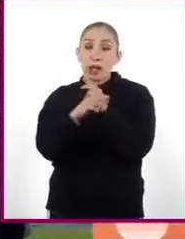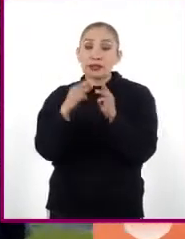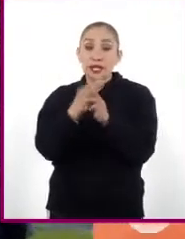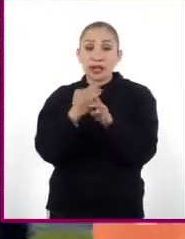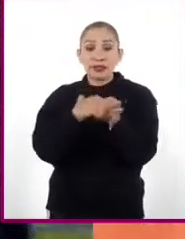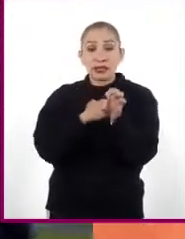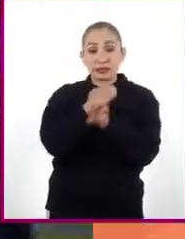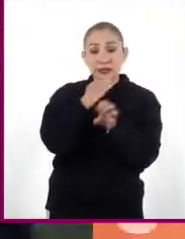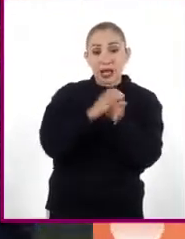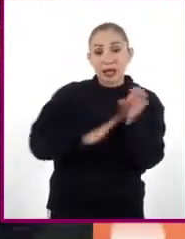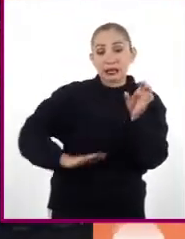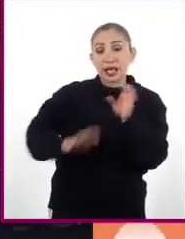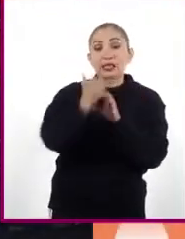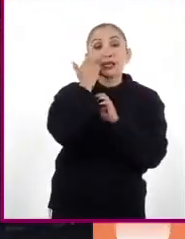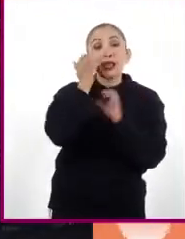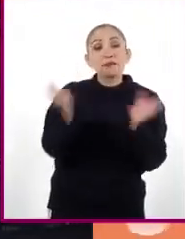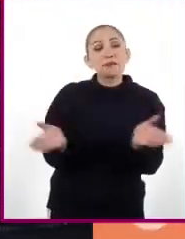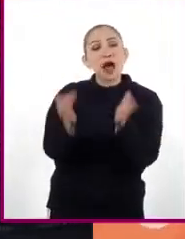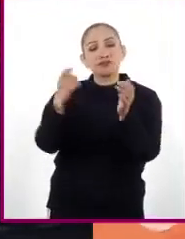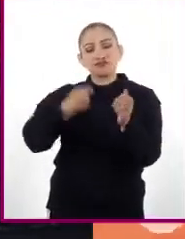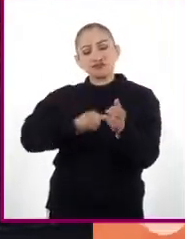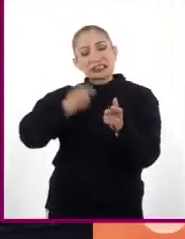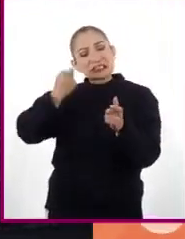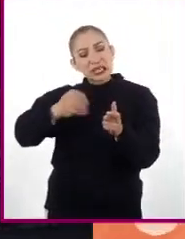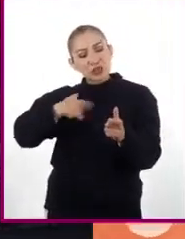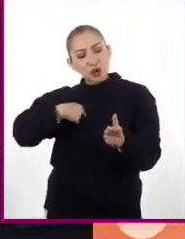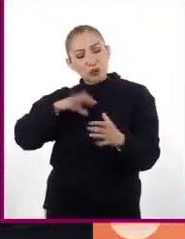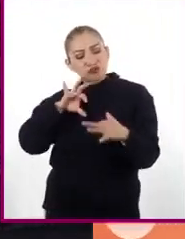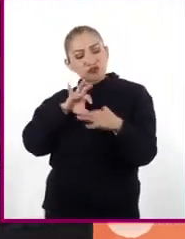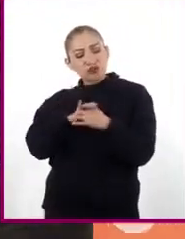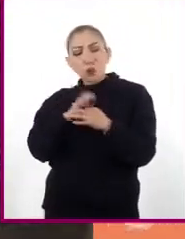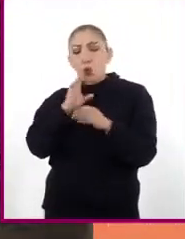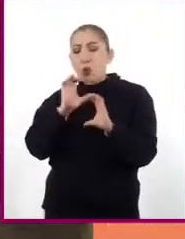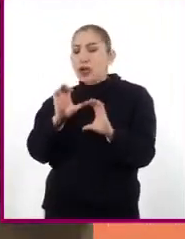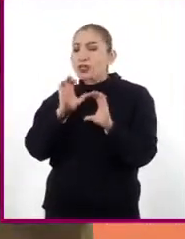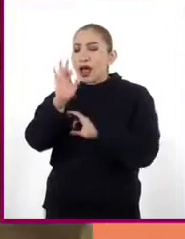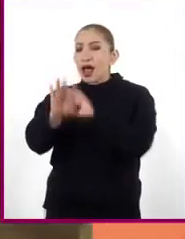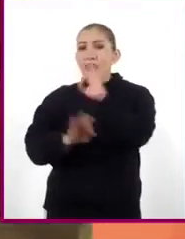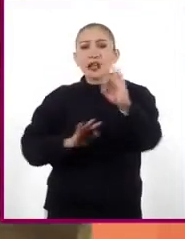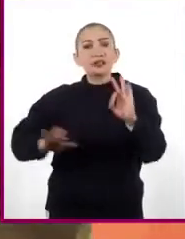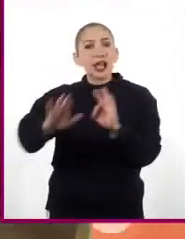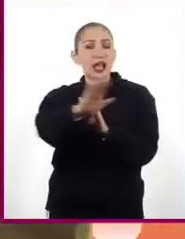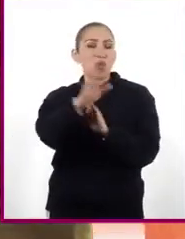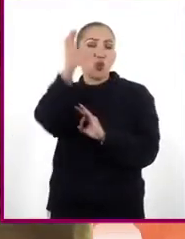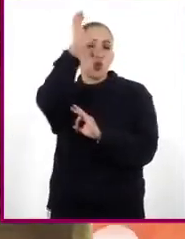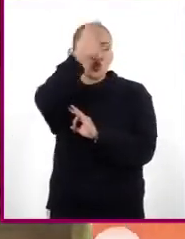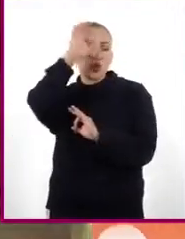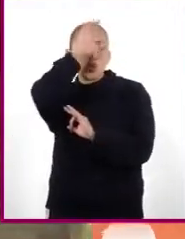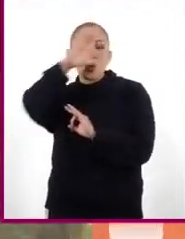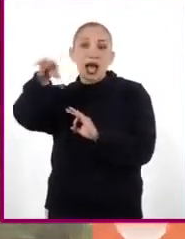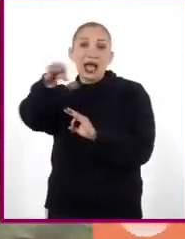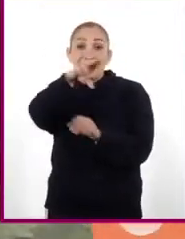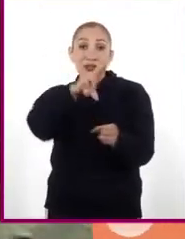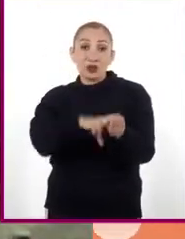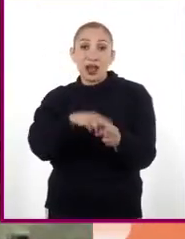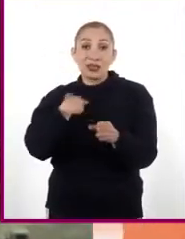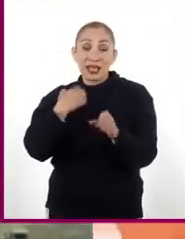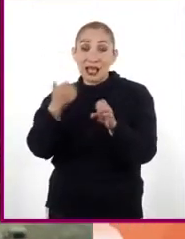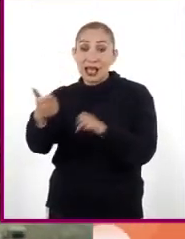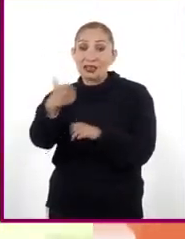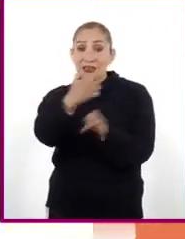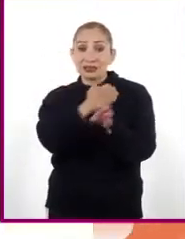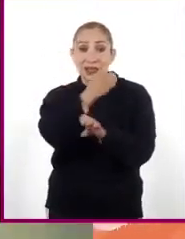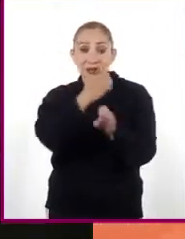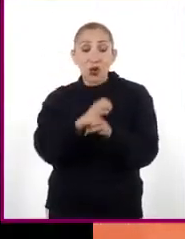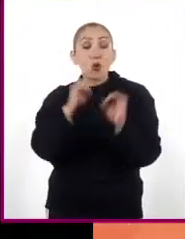asignatura estatal, que buscan promover la identidad a través de la conservación y cuidado del patrimonio cultural y natural de las